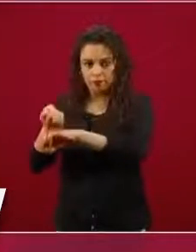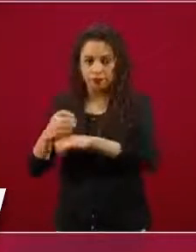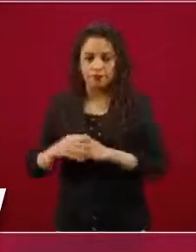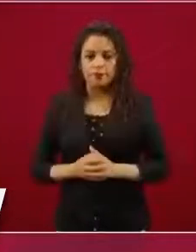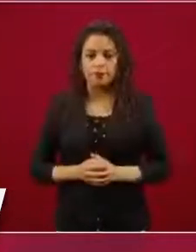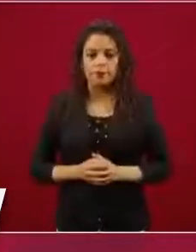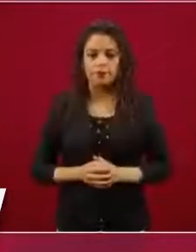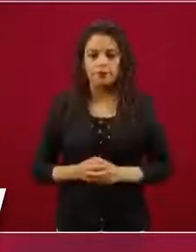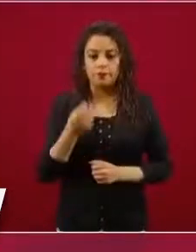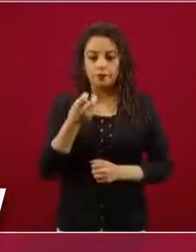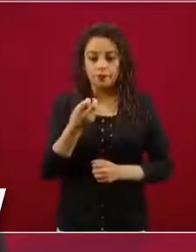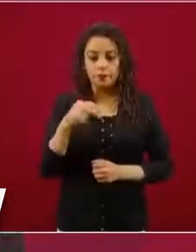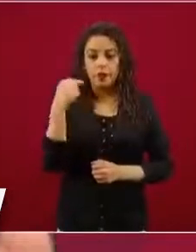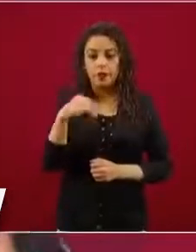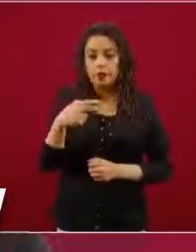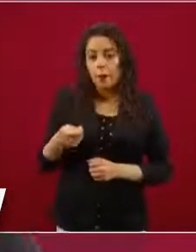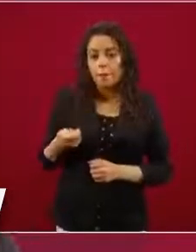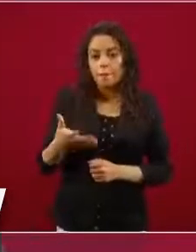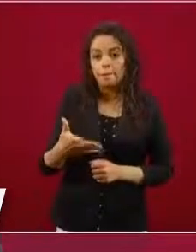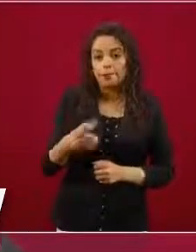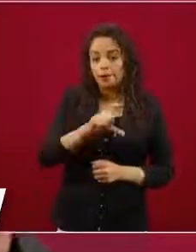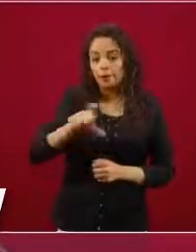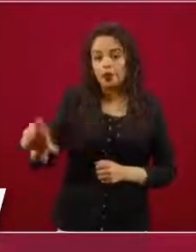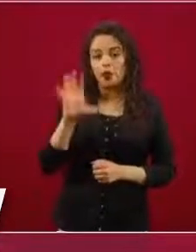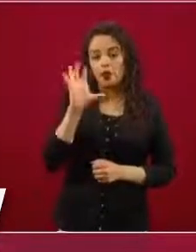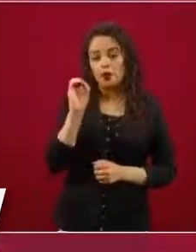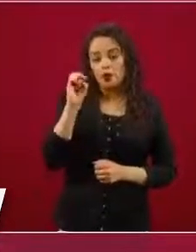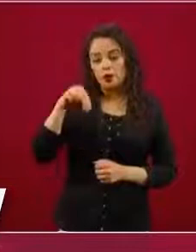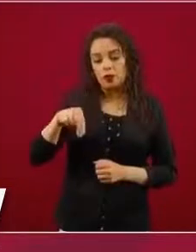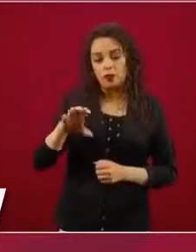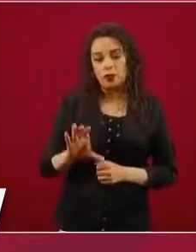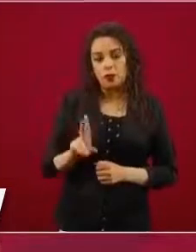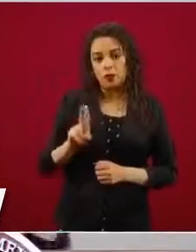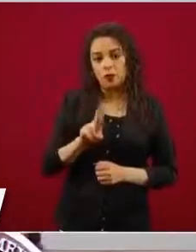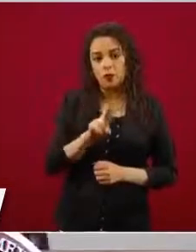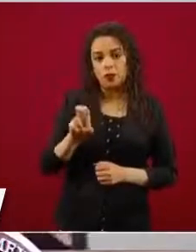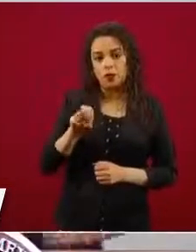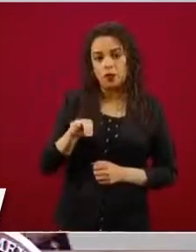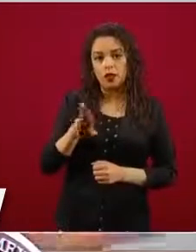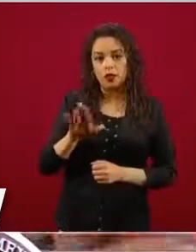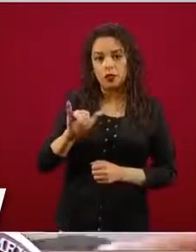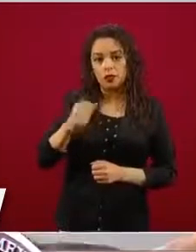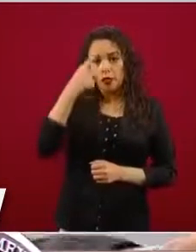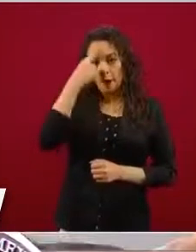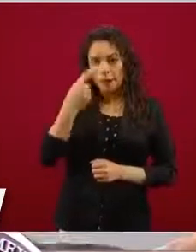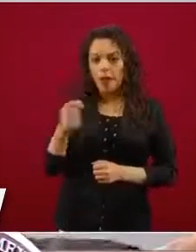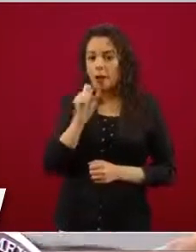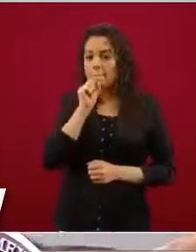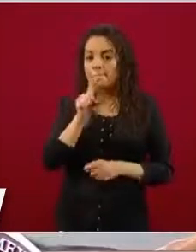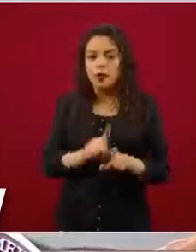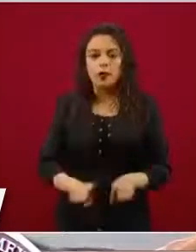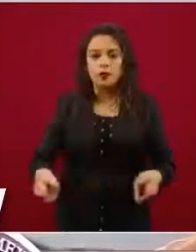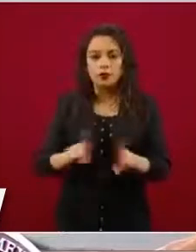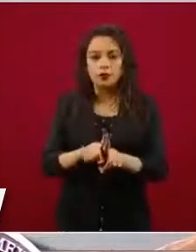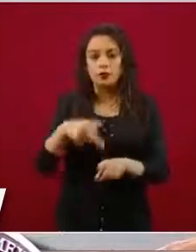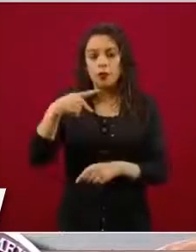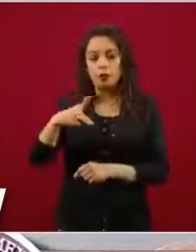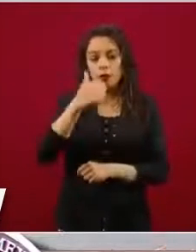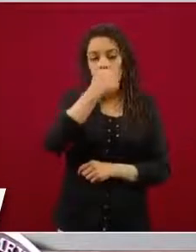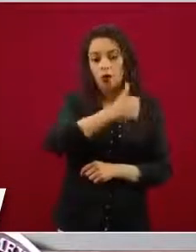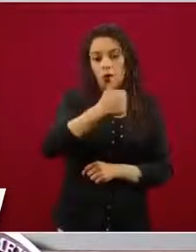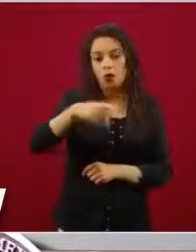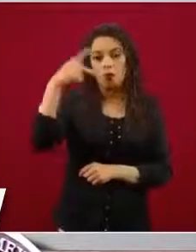Y este fenómeno se llama concurrencia. Concurren para el mismo propósito, pero cada quien tiene sus atribuciones, sus